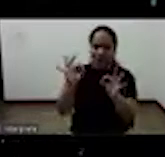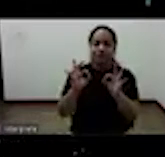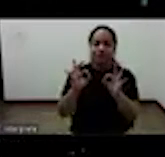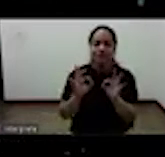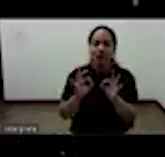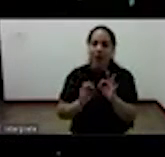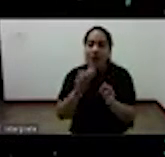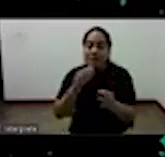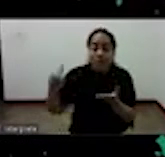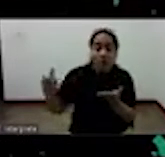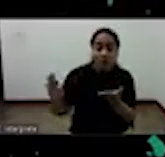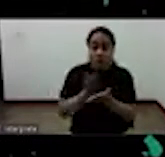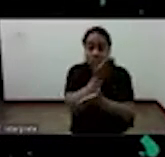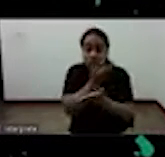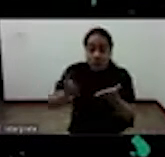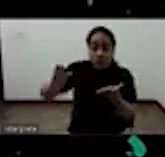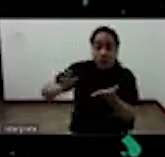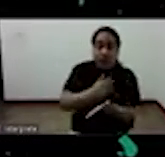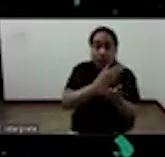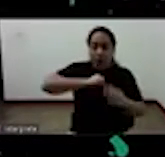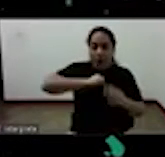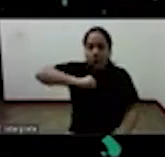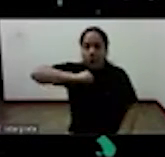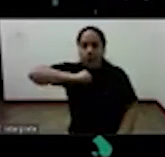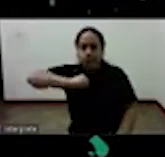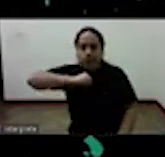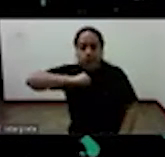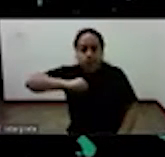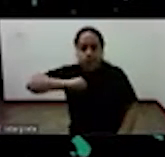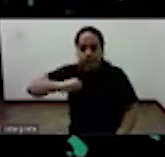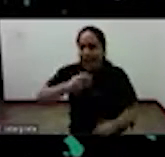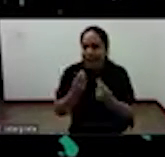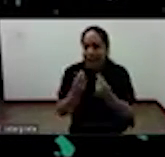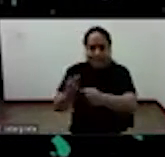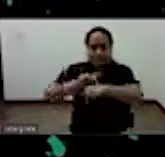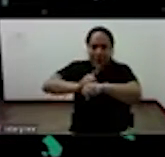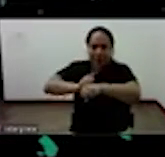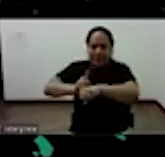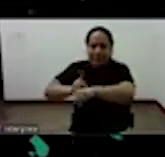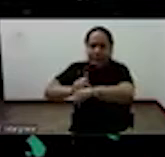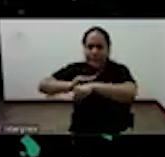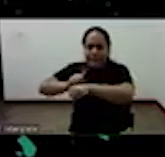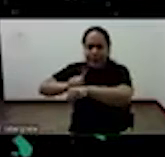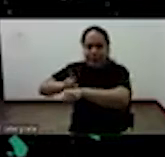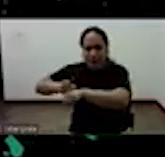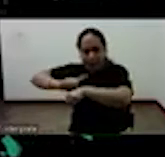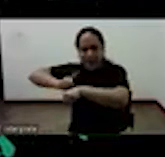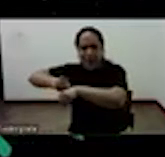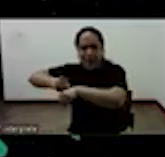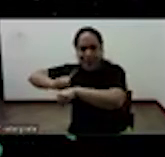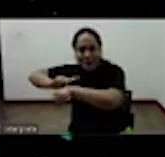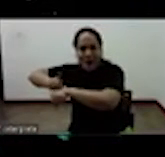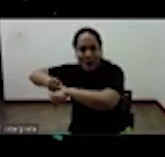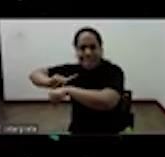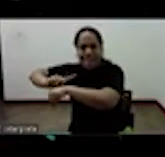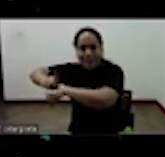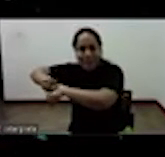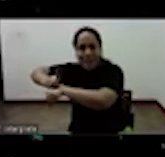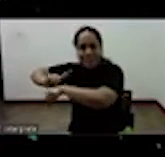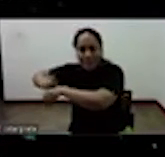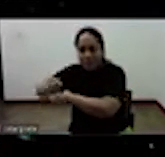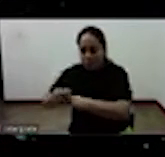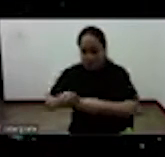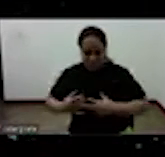sonido que estaba a 110 decibeles, operando de una manera que ponía a vibrar todo el cuerpo,